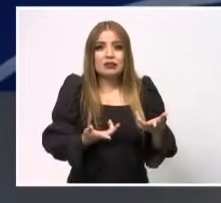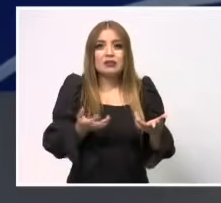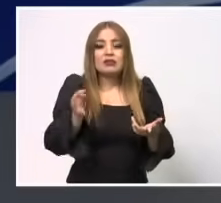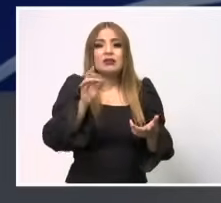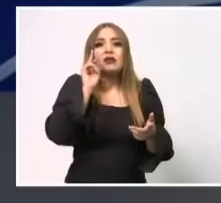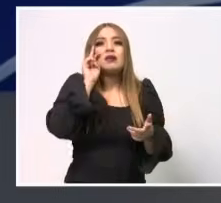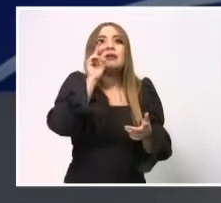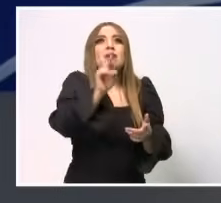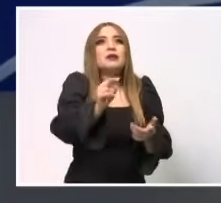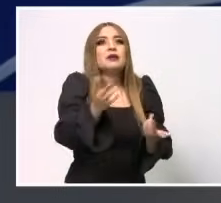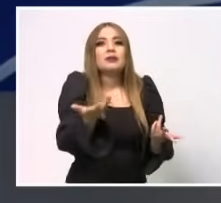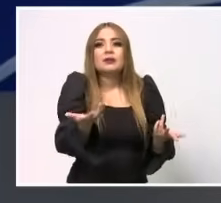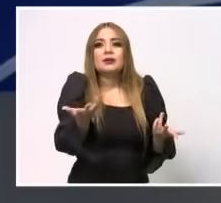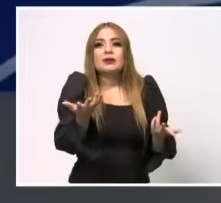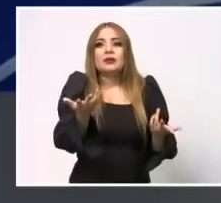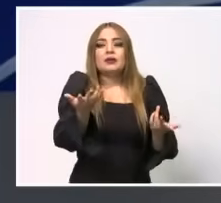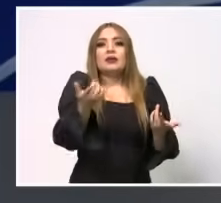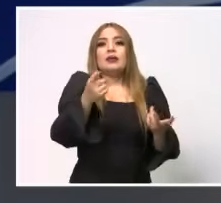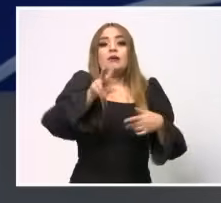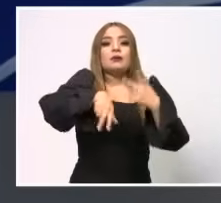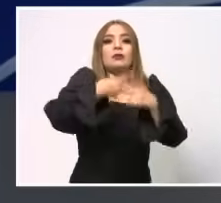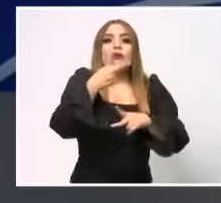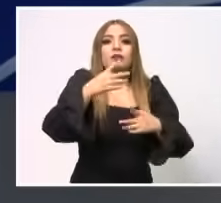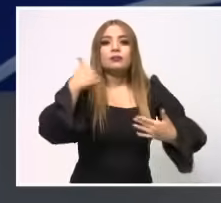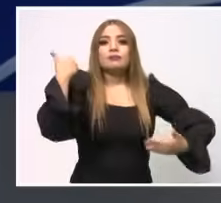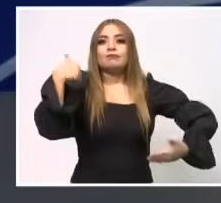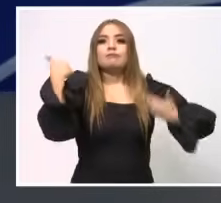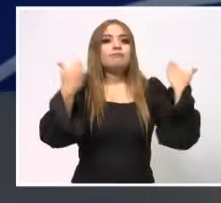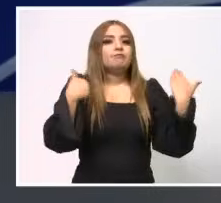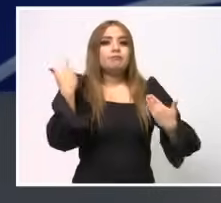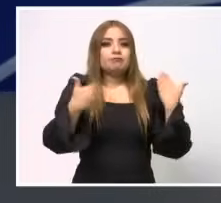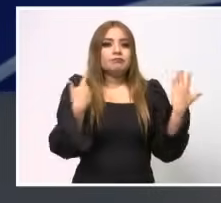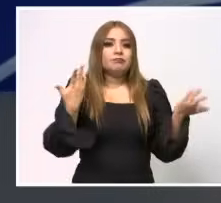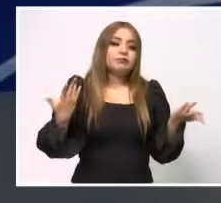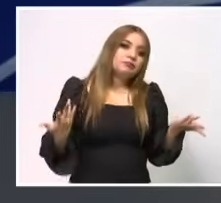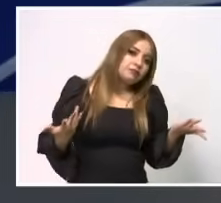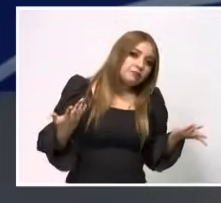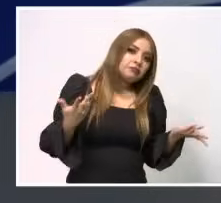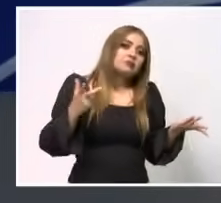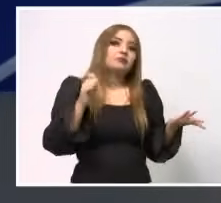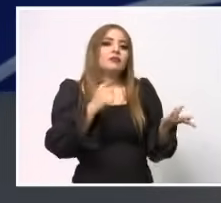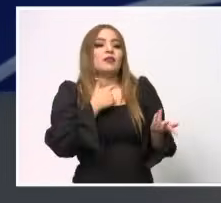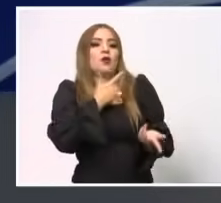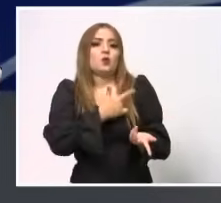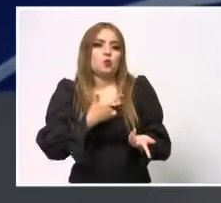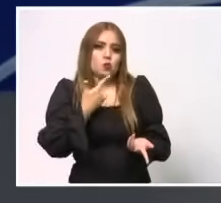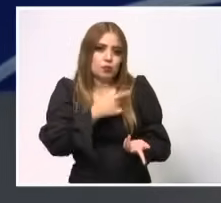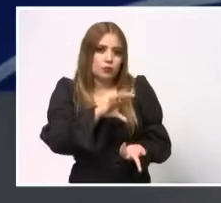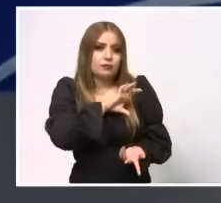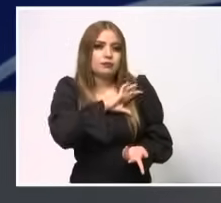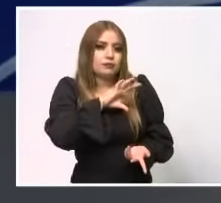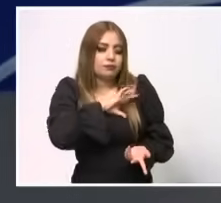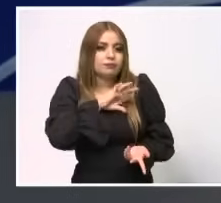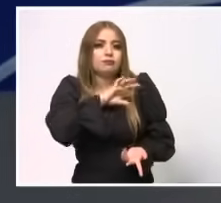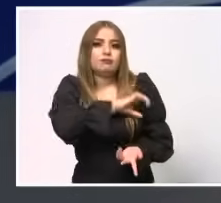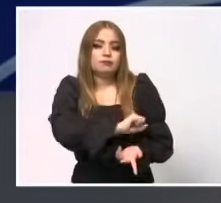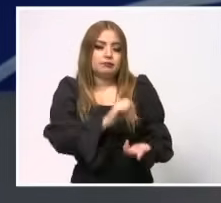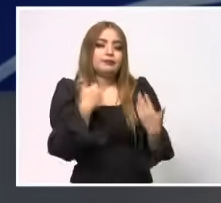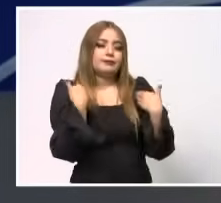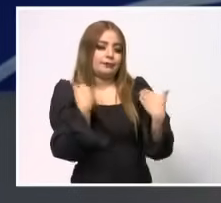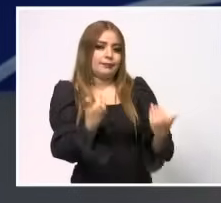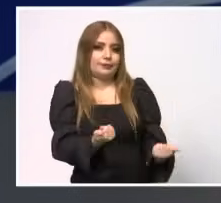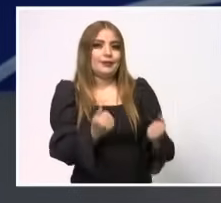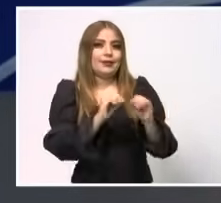a disfrutar En todo caso pasión vale lo entendemos perfecto entendemos que el fútbol